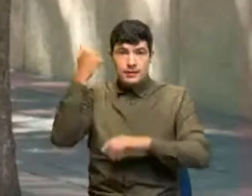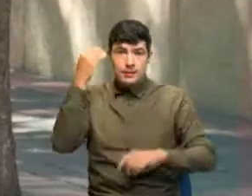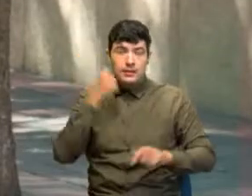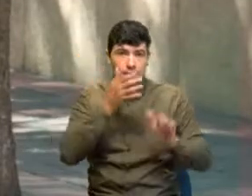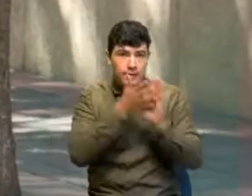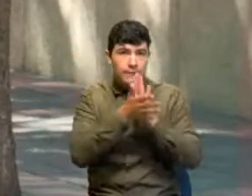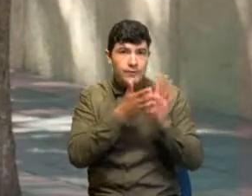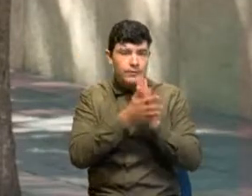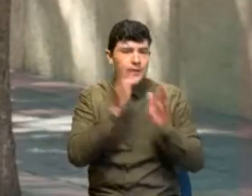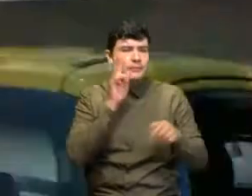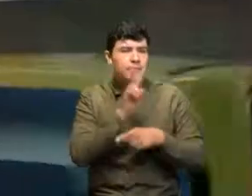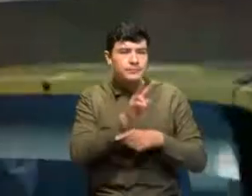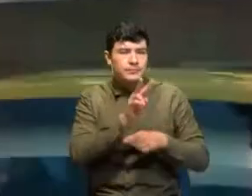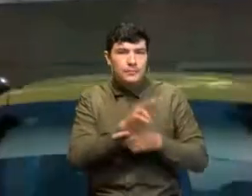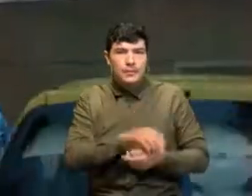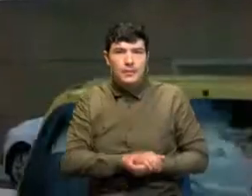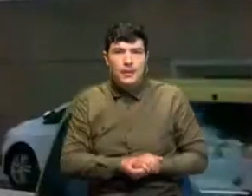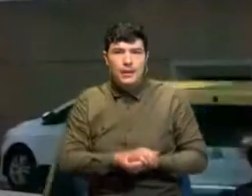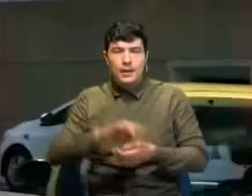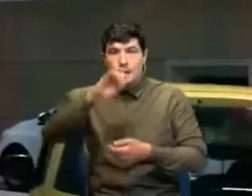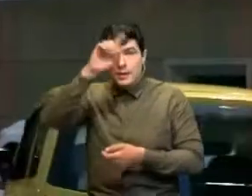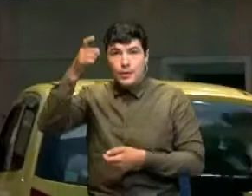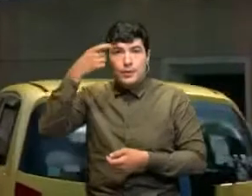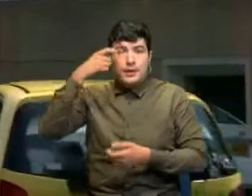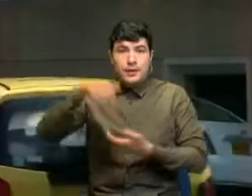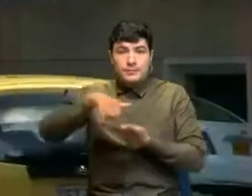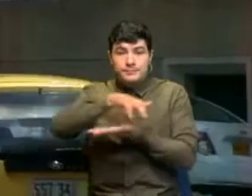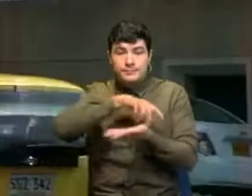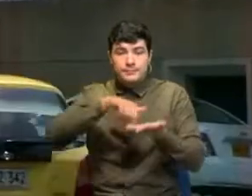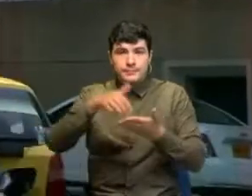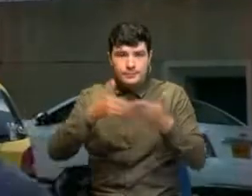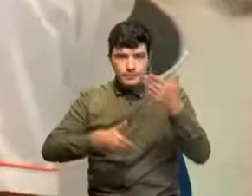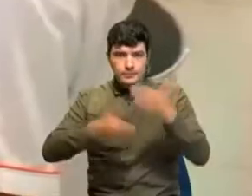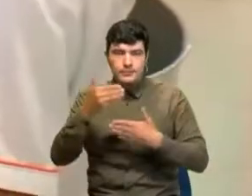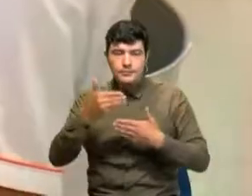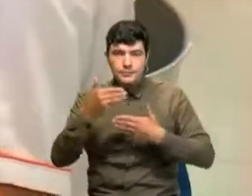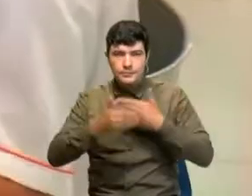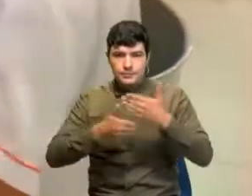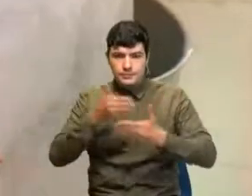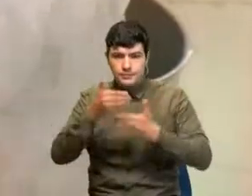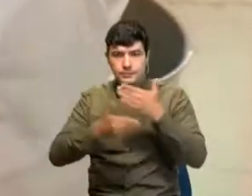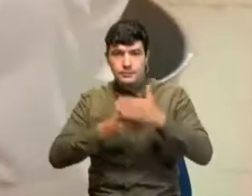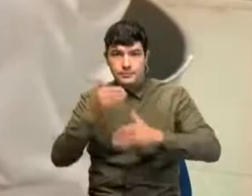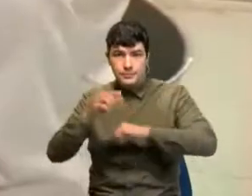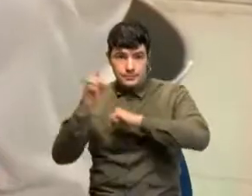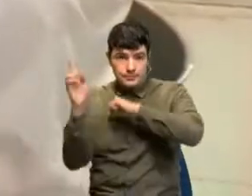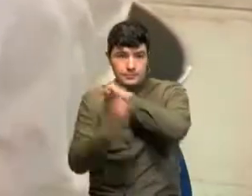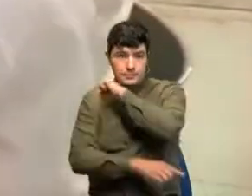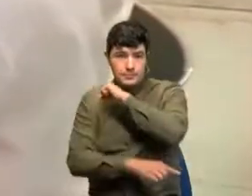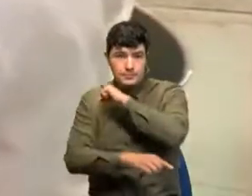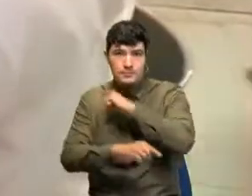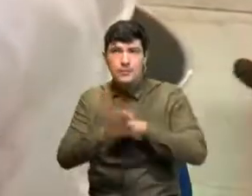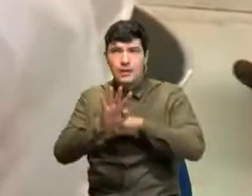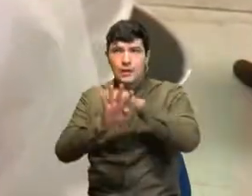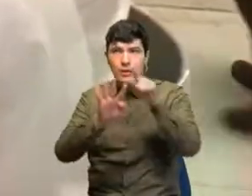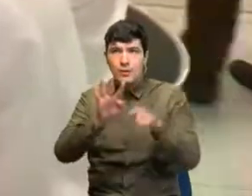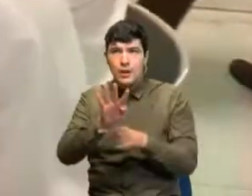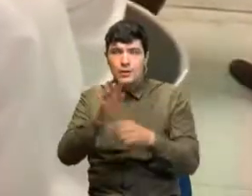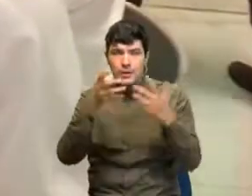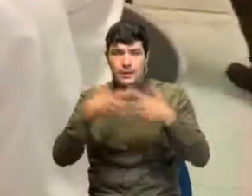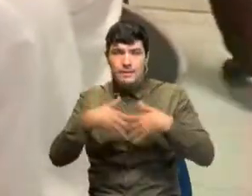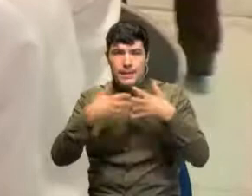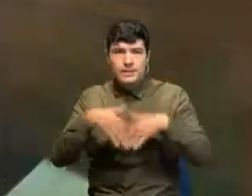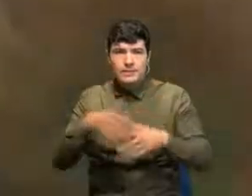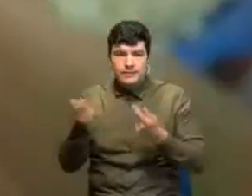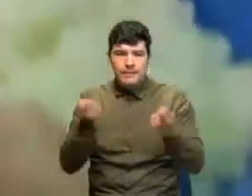la interventoría la gobernación de santander iniciará un proceso sancionatorio a los cuatro operadores del pago